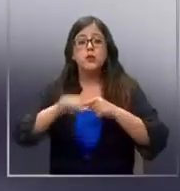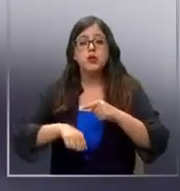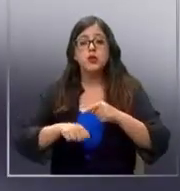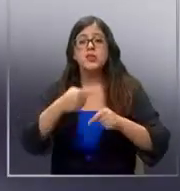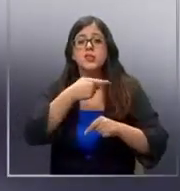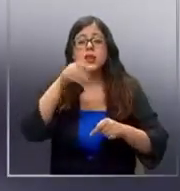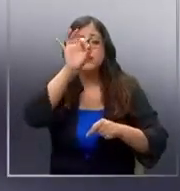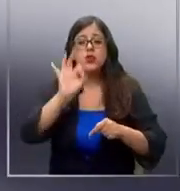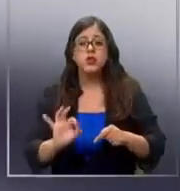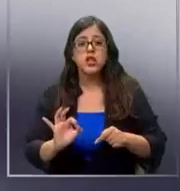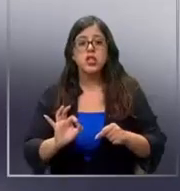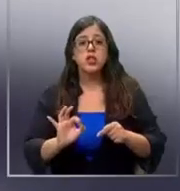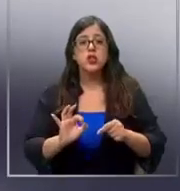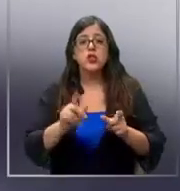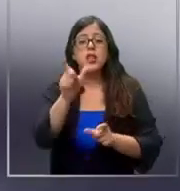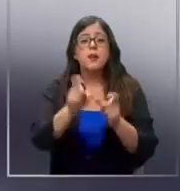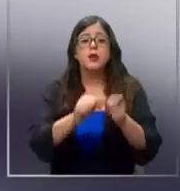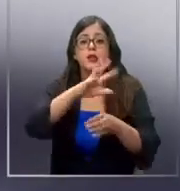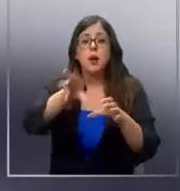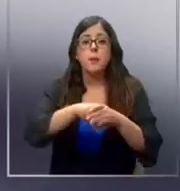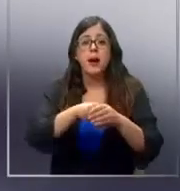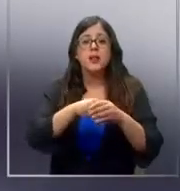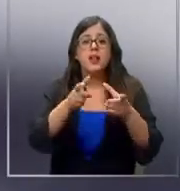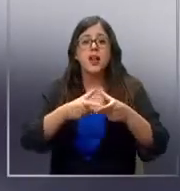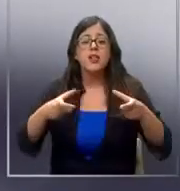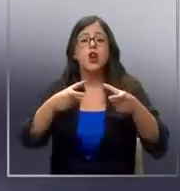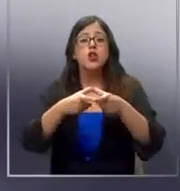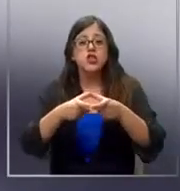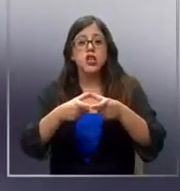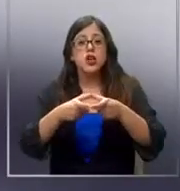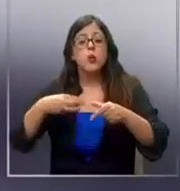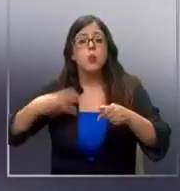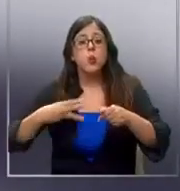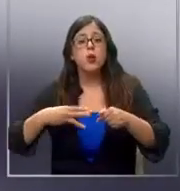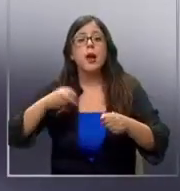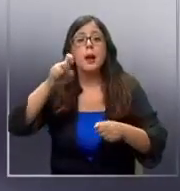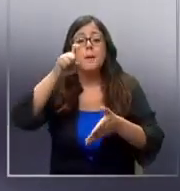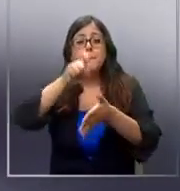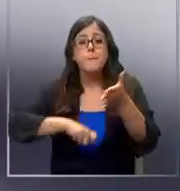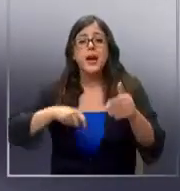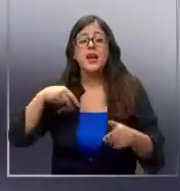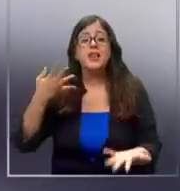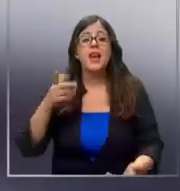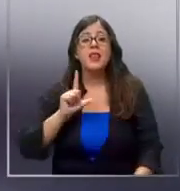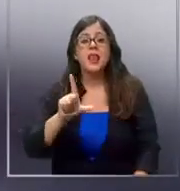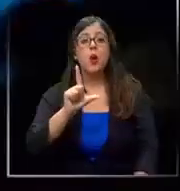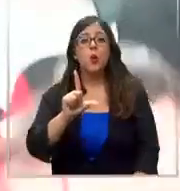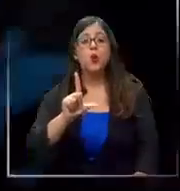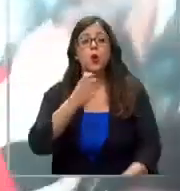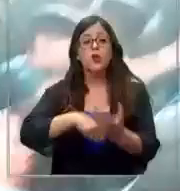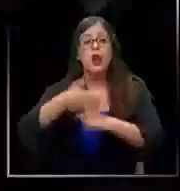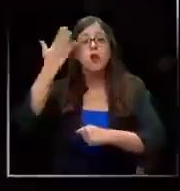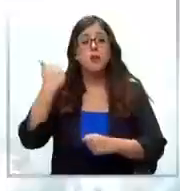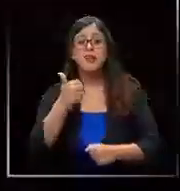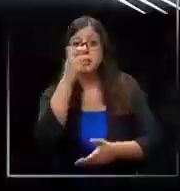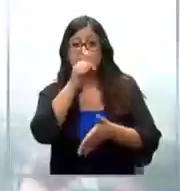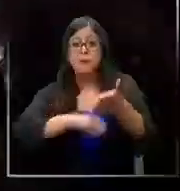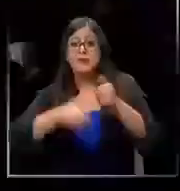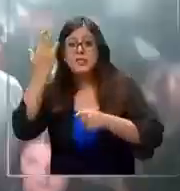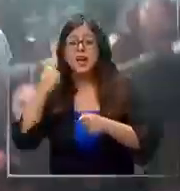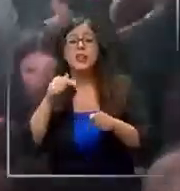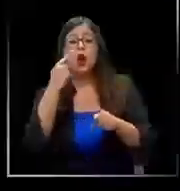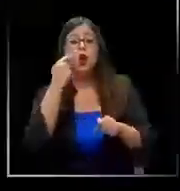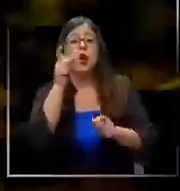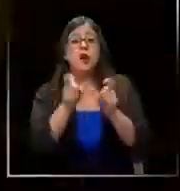el 100% de los integrantes del Consejo Municipal en el mes de julio del año pasado, es decir, hace 6 meses. Más allá de eso,